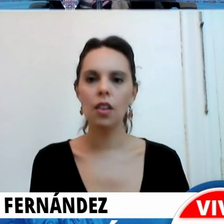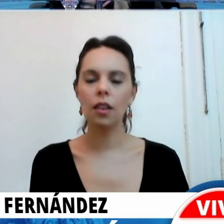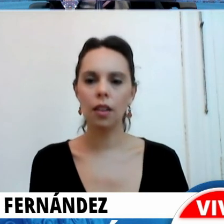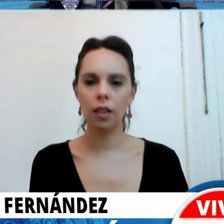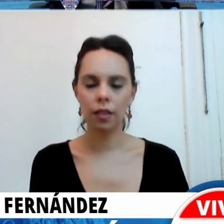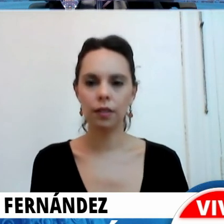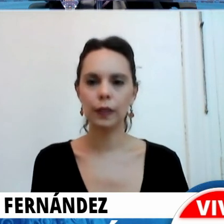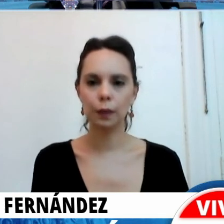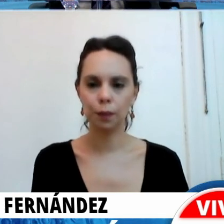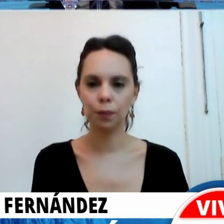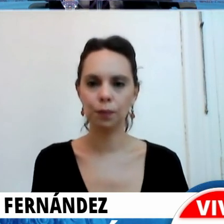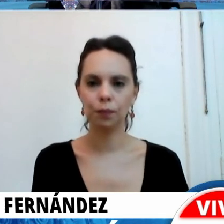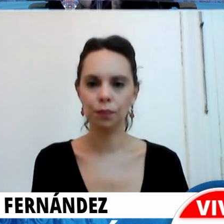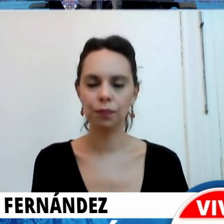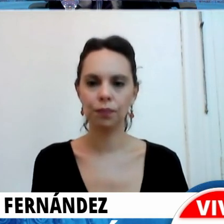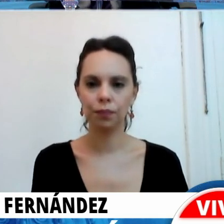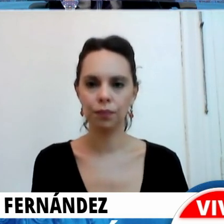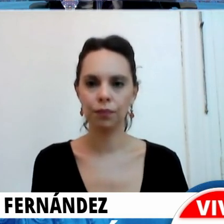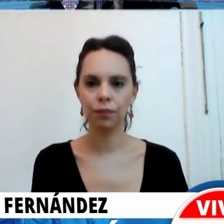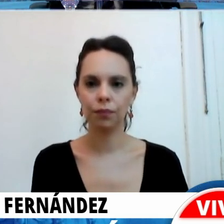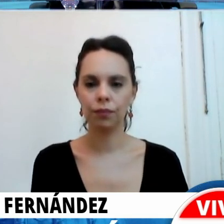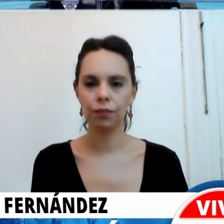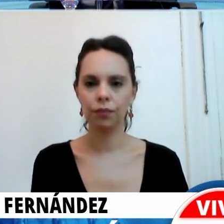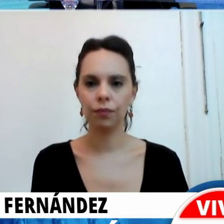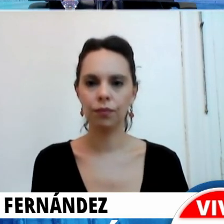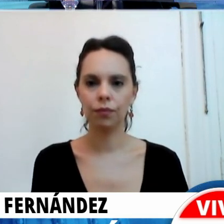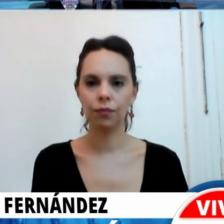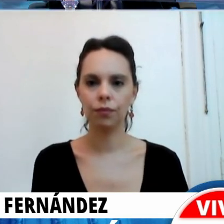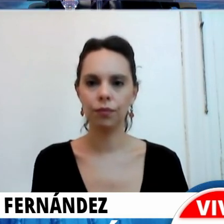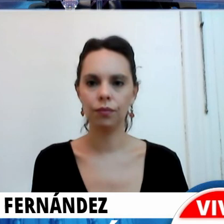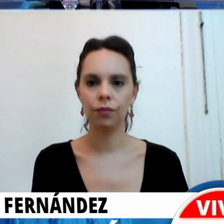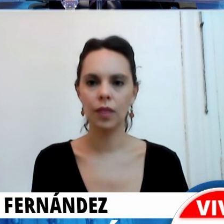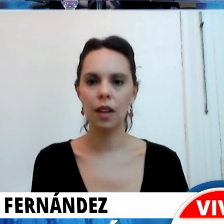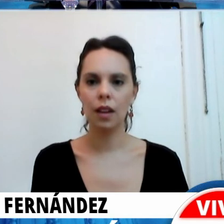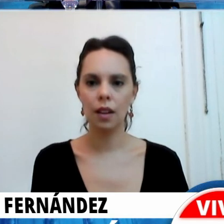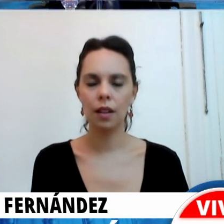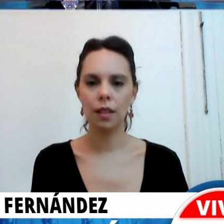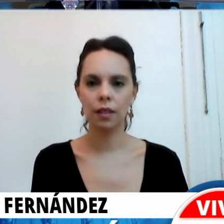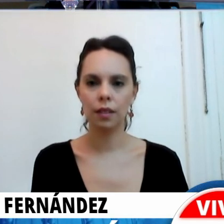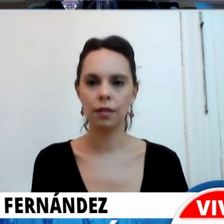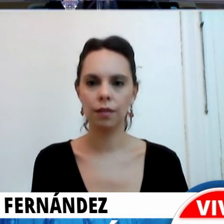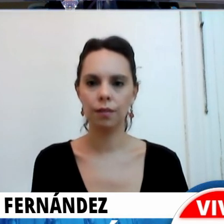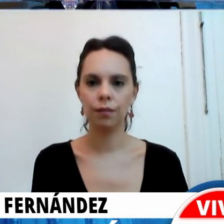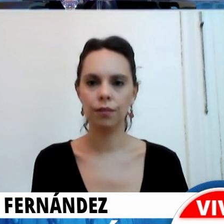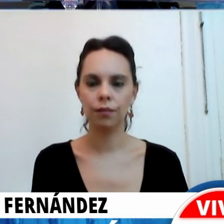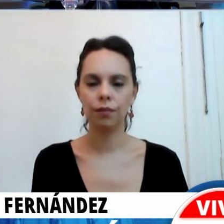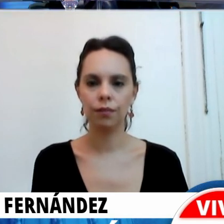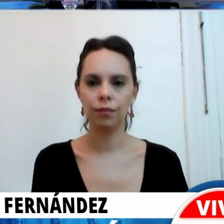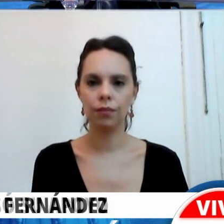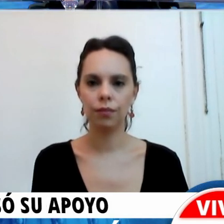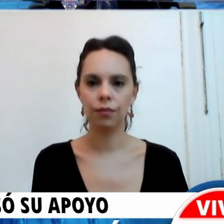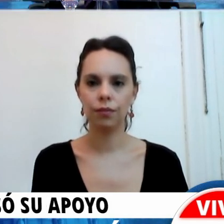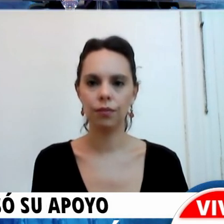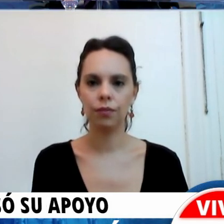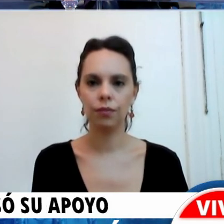respaldo, pero que tampoco va a haber ninguna celebración en un sector que tiene su peso específico en el Frente